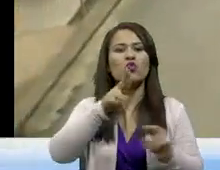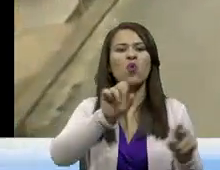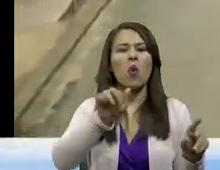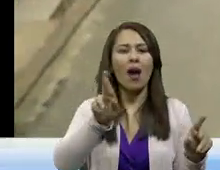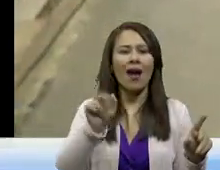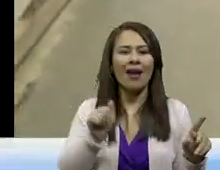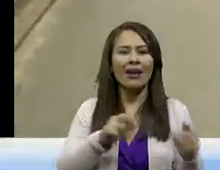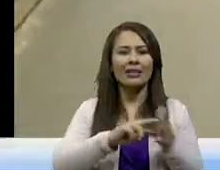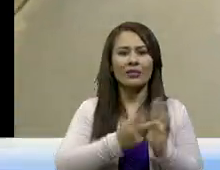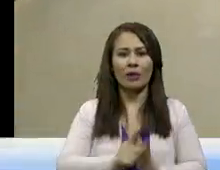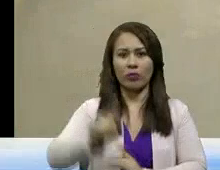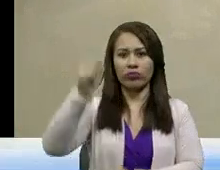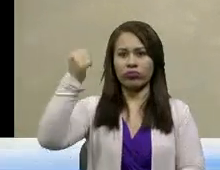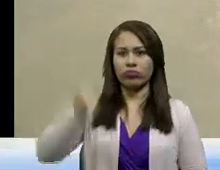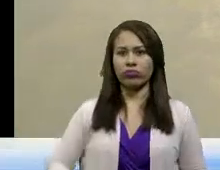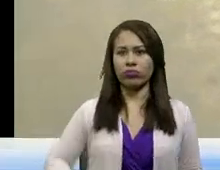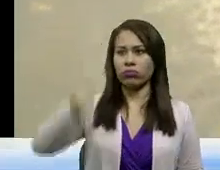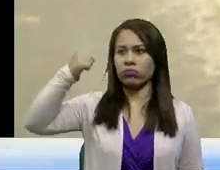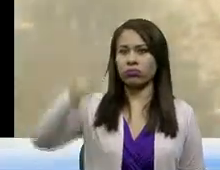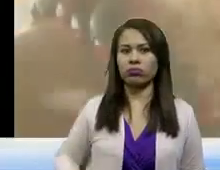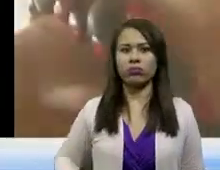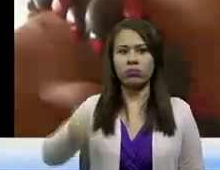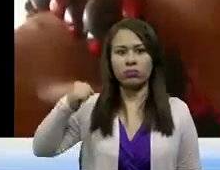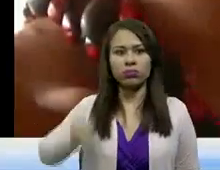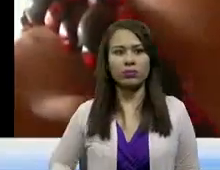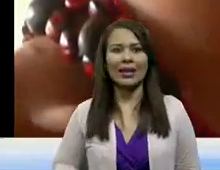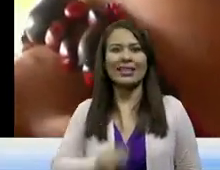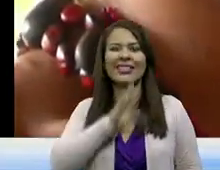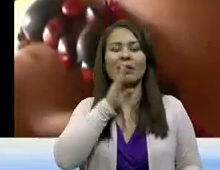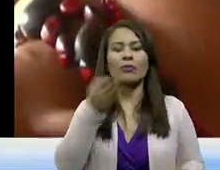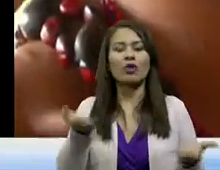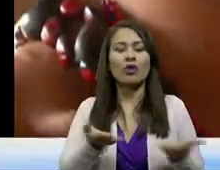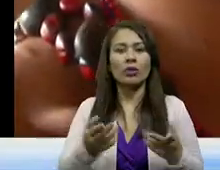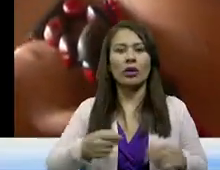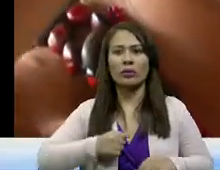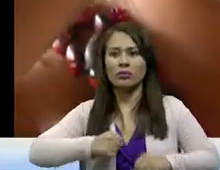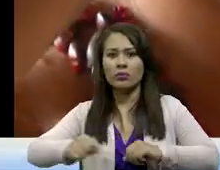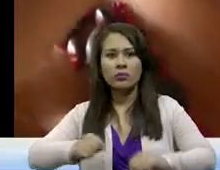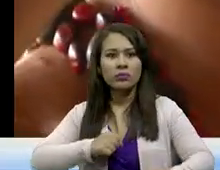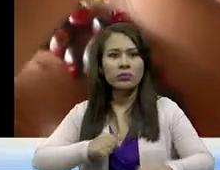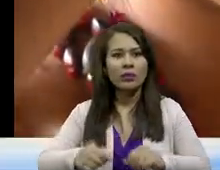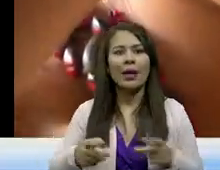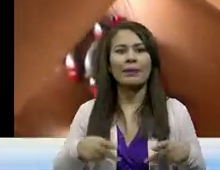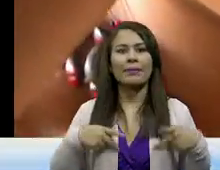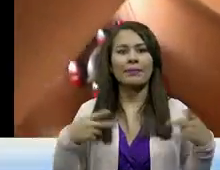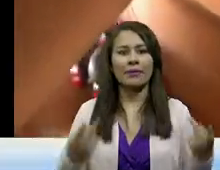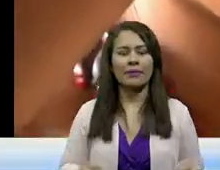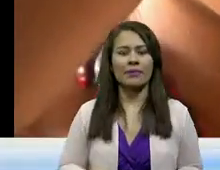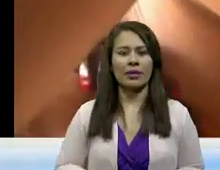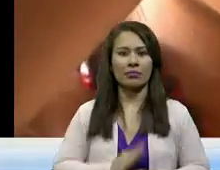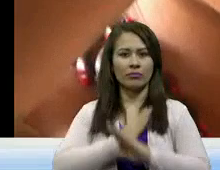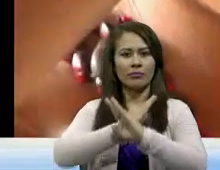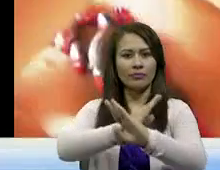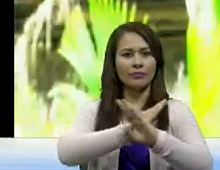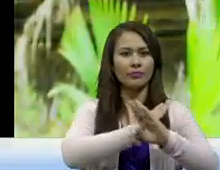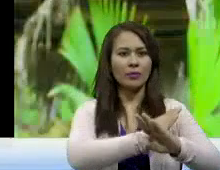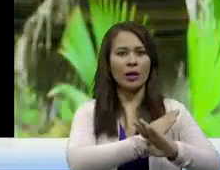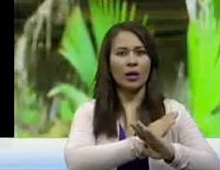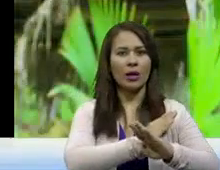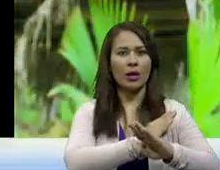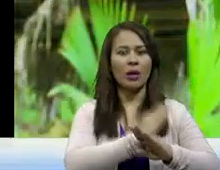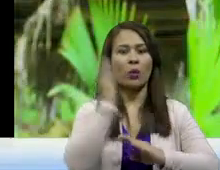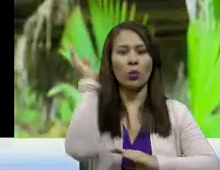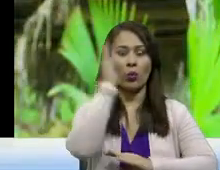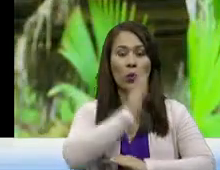eran guerreros, prácticamente Shuar y Achuar, que vivían en ese entonces, que eran más relacionados y conocidos, que jamás nunca fueron